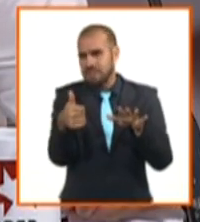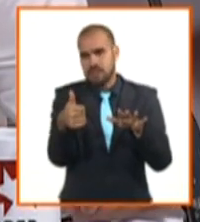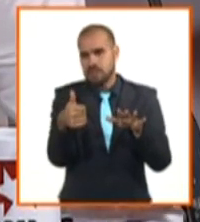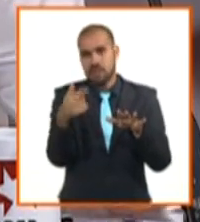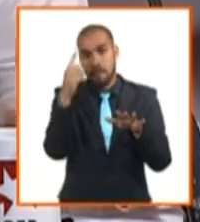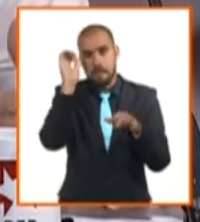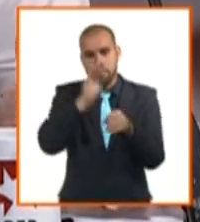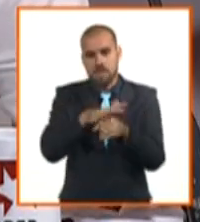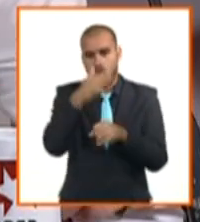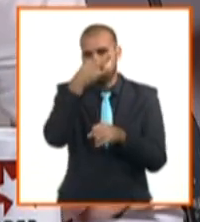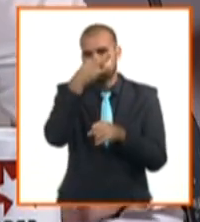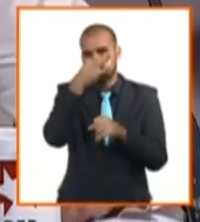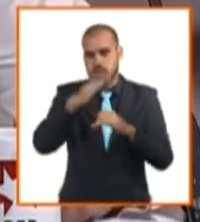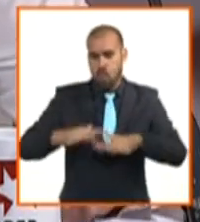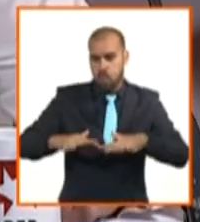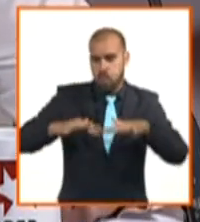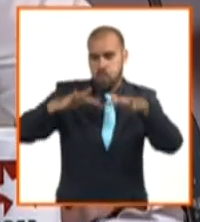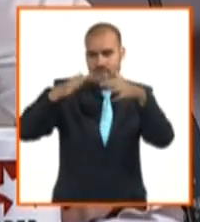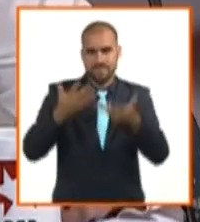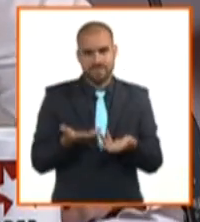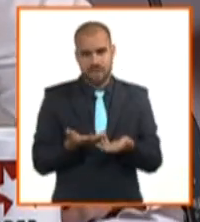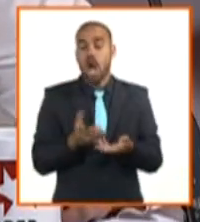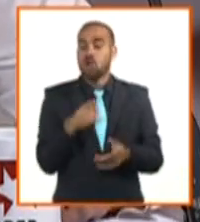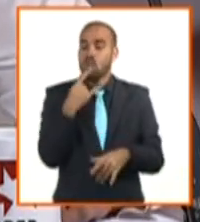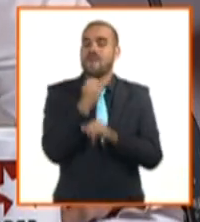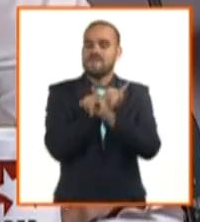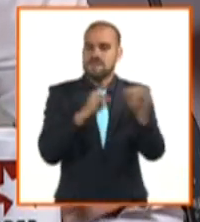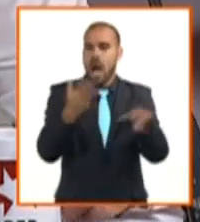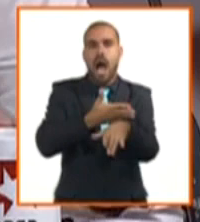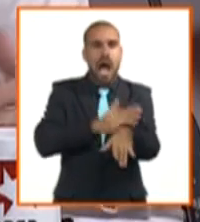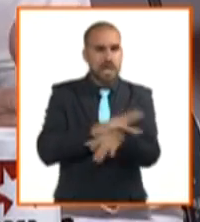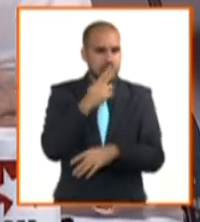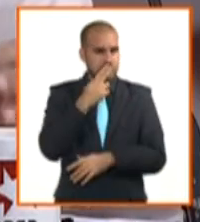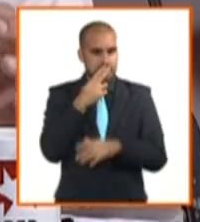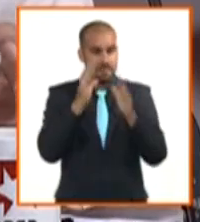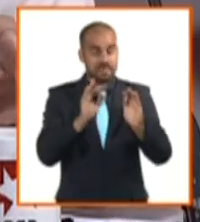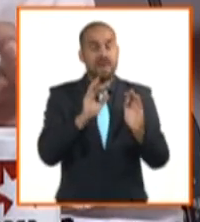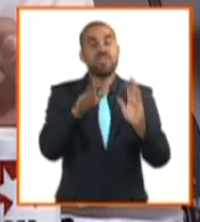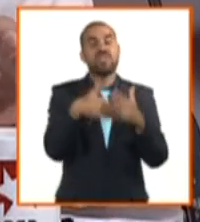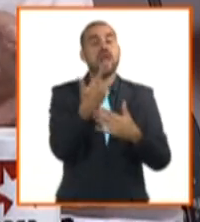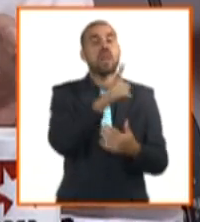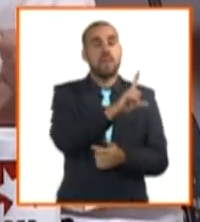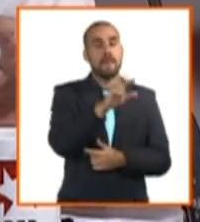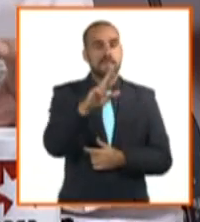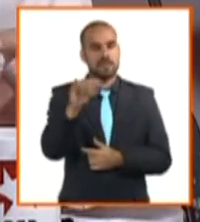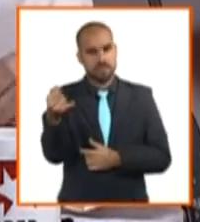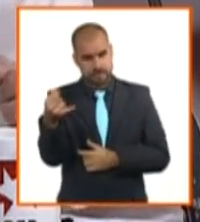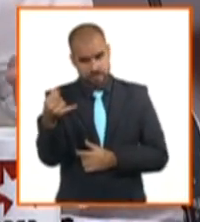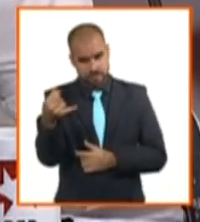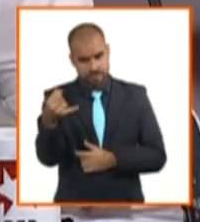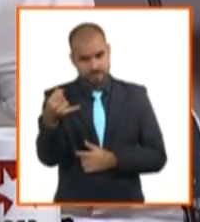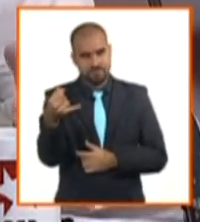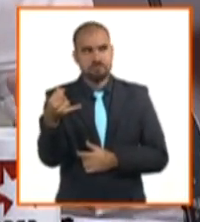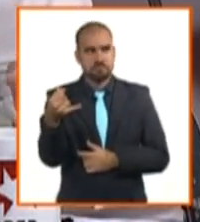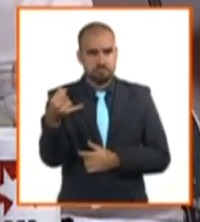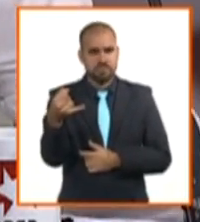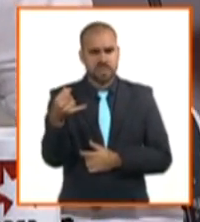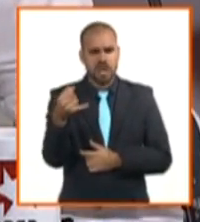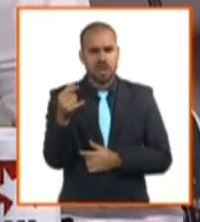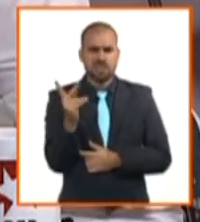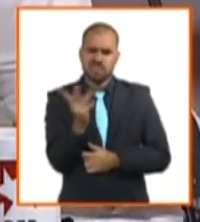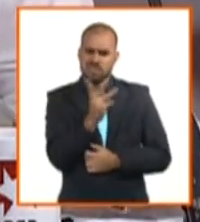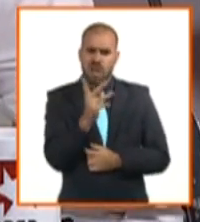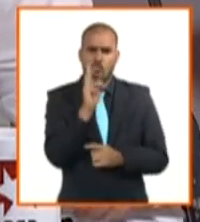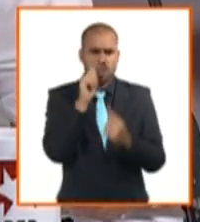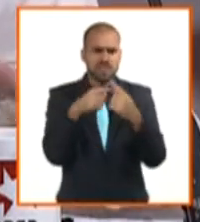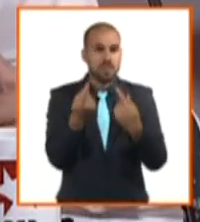haciendo estas alertas estas tres avisos de alerta temprana que se hicieron lunes martes y miércoles tuvieron la intención fundamental de alertar sobre el tema de la